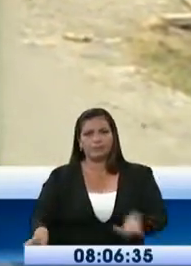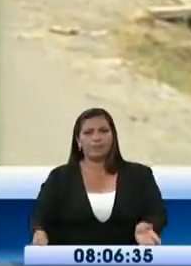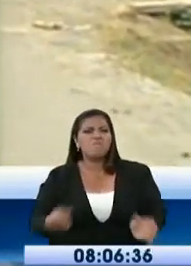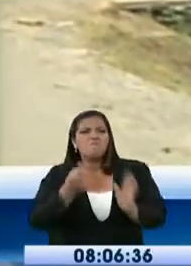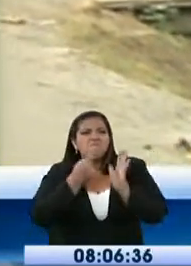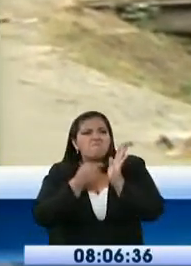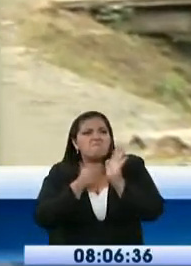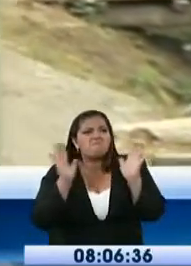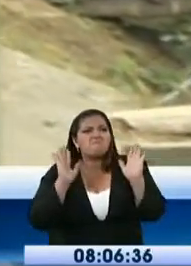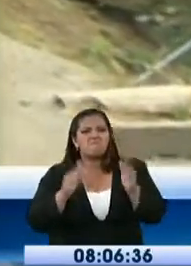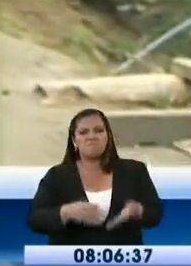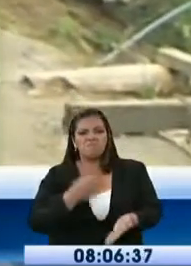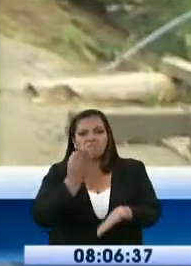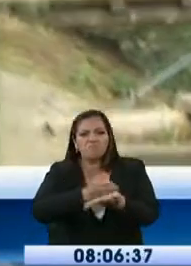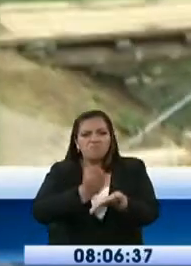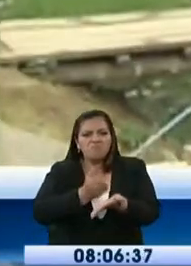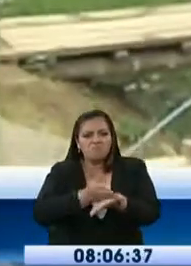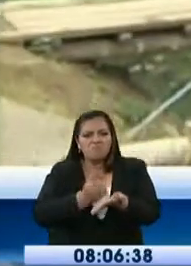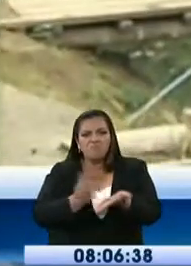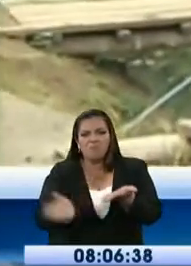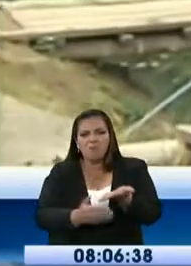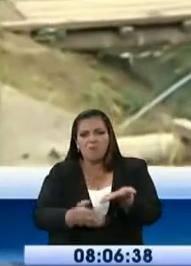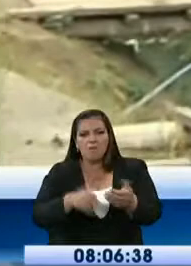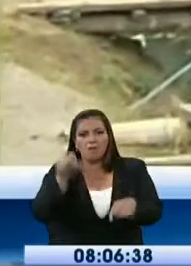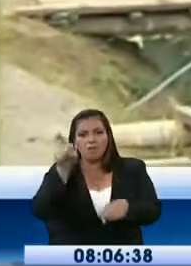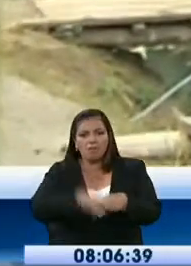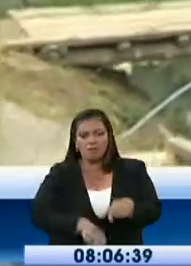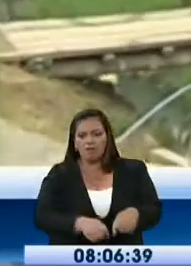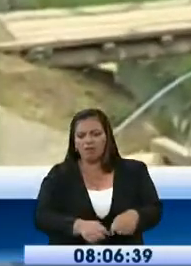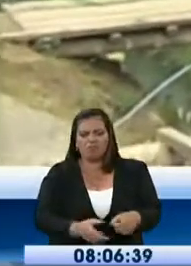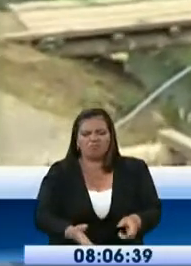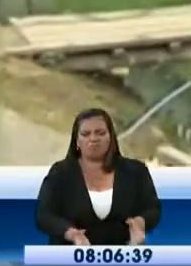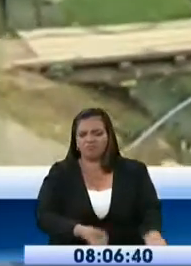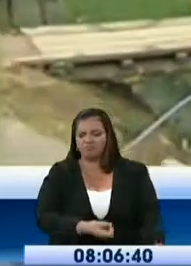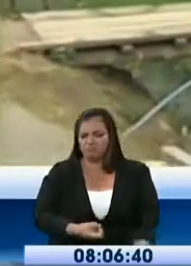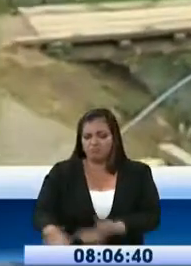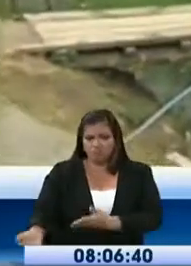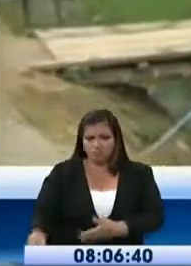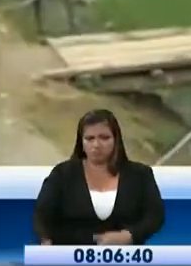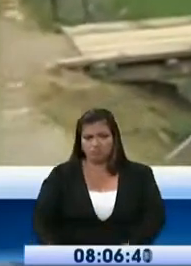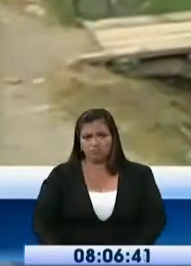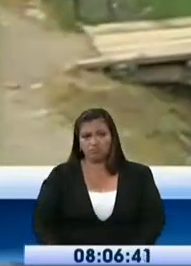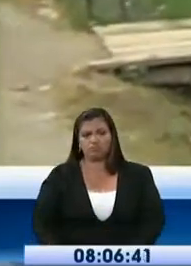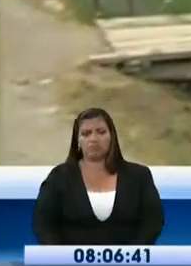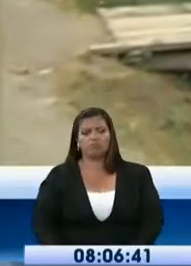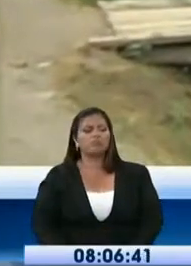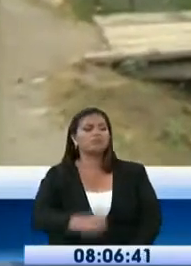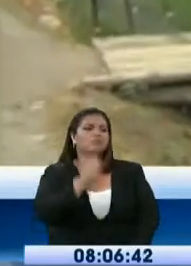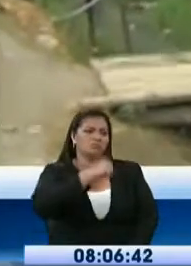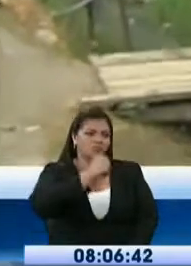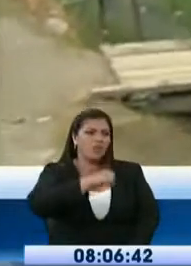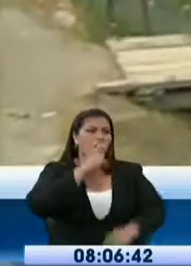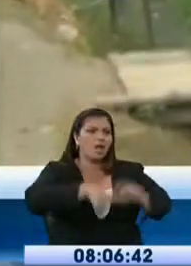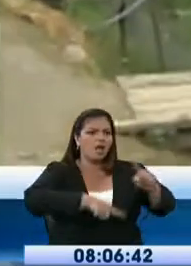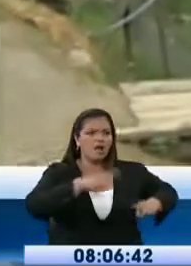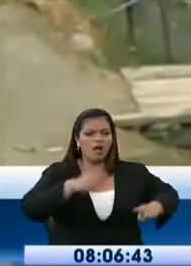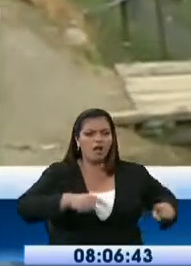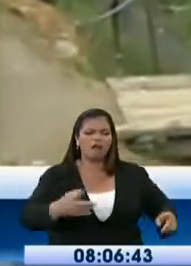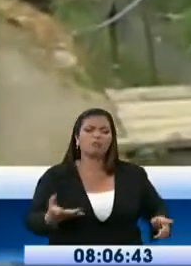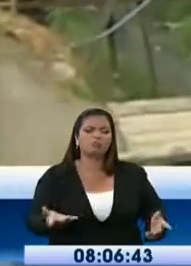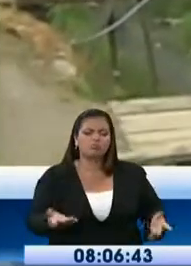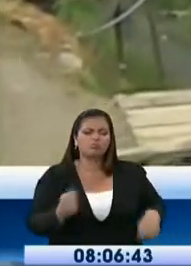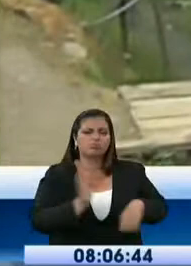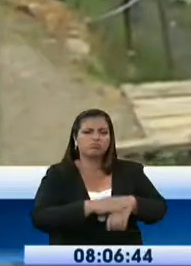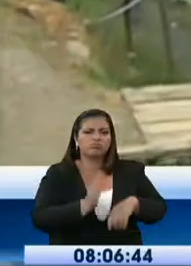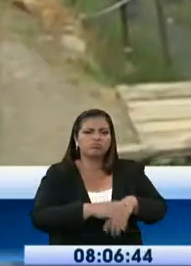dañado, vienen a votar acá. Sí, pues son esos chamberos que cogen y sacan lo bueno y lo malo, lo desechan ahí, lo botan ahí. ¿Usted los ve qué hace,